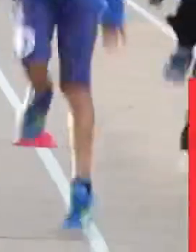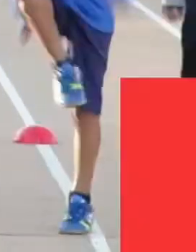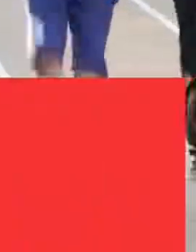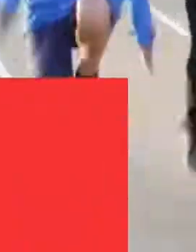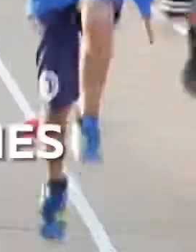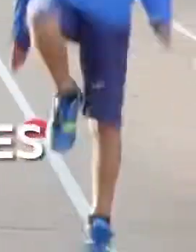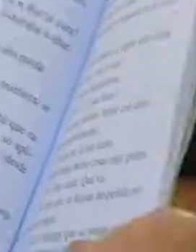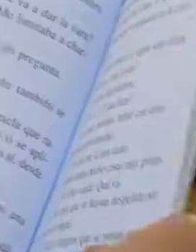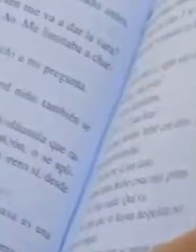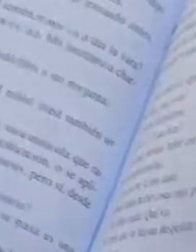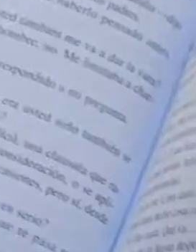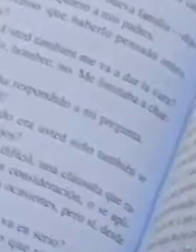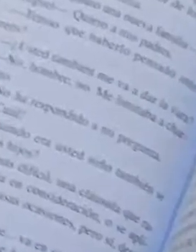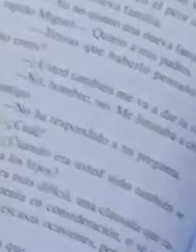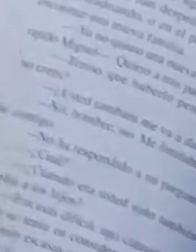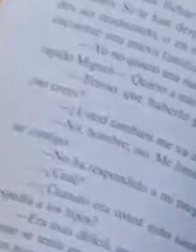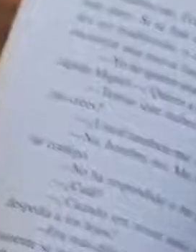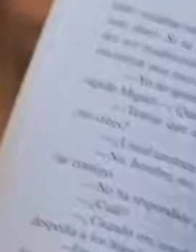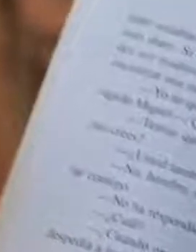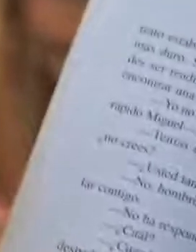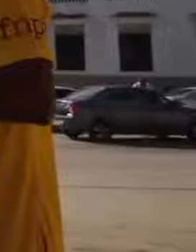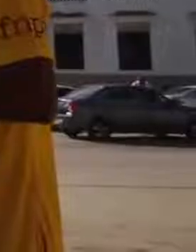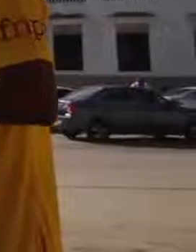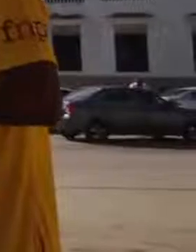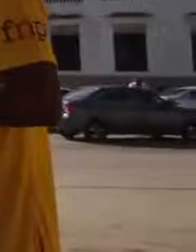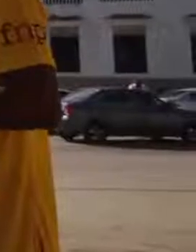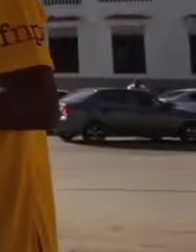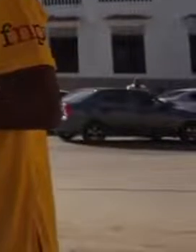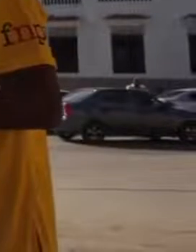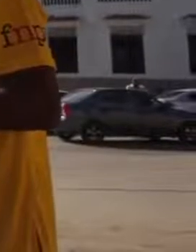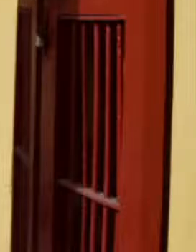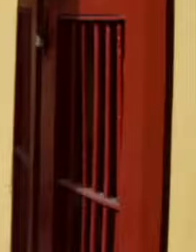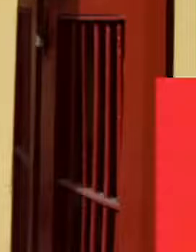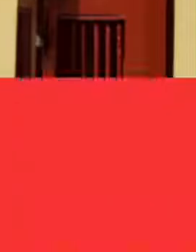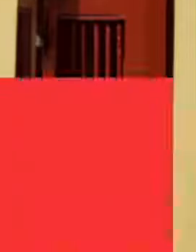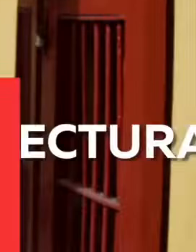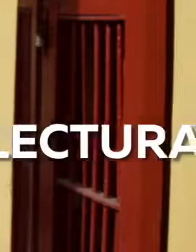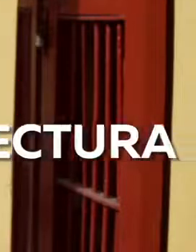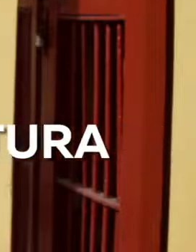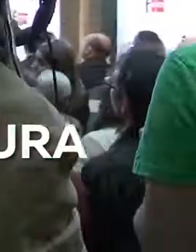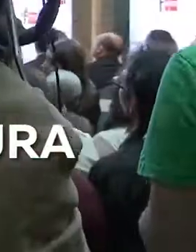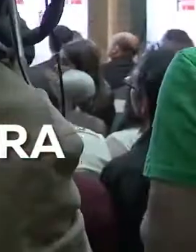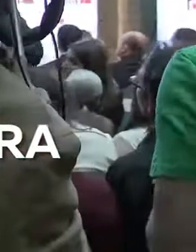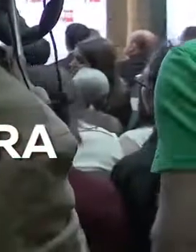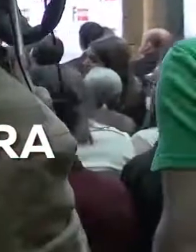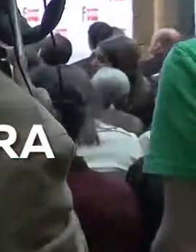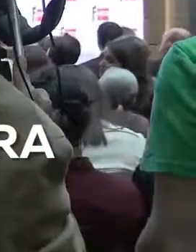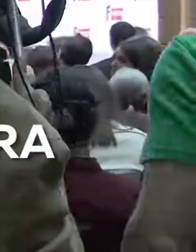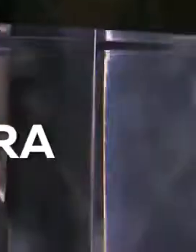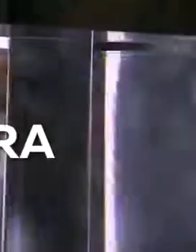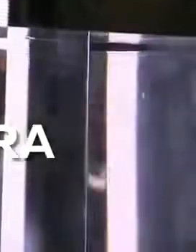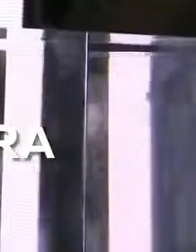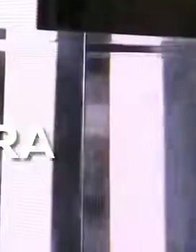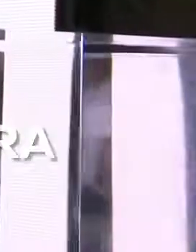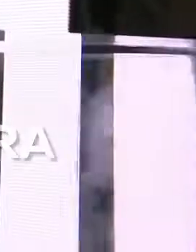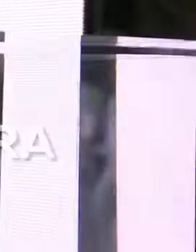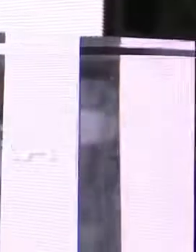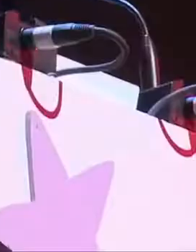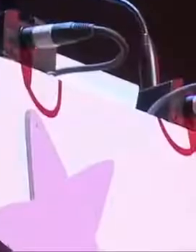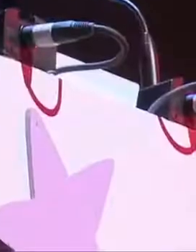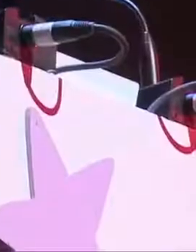común. Cada año, superamos los 3 millones de beneficiarios en programas de fomento de la lectura y la